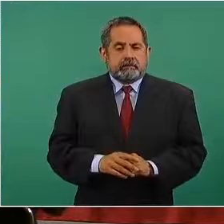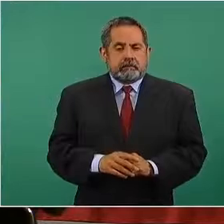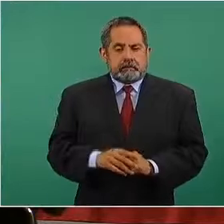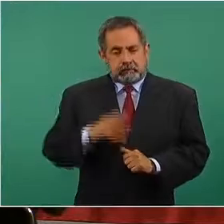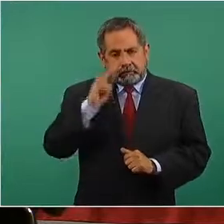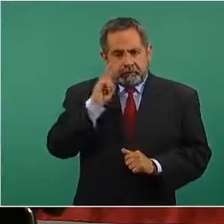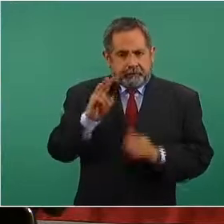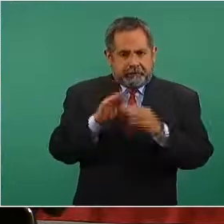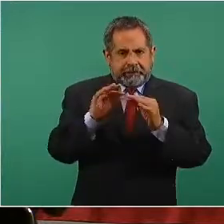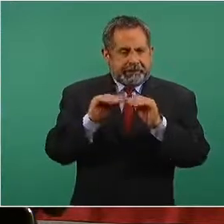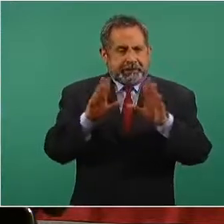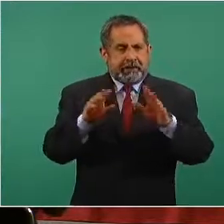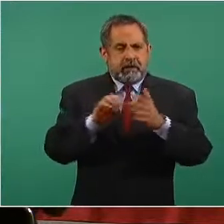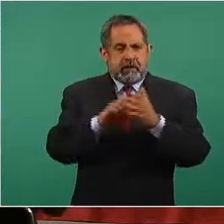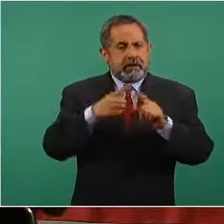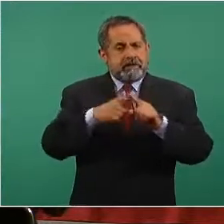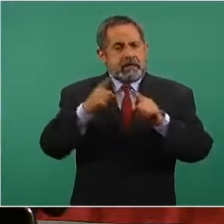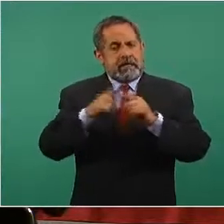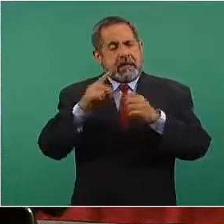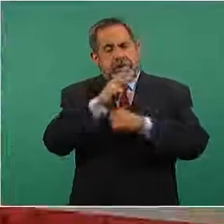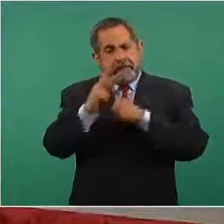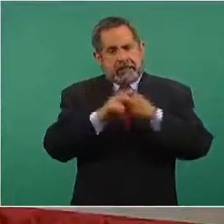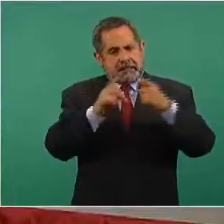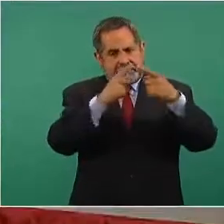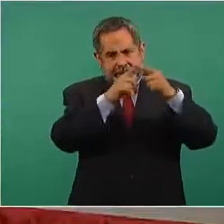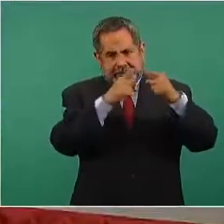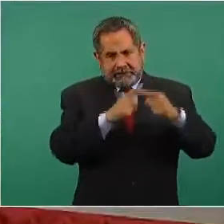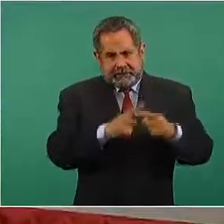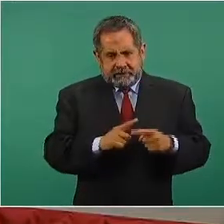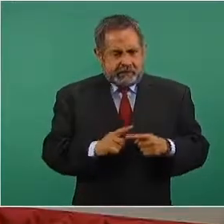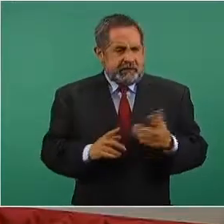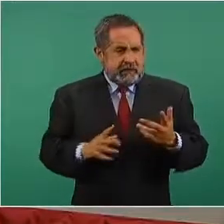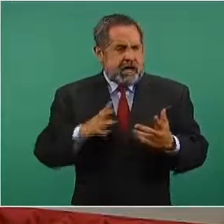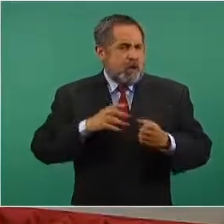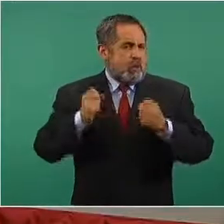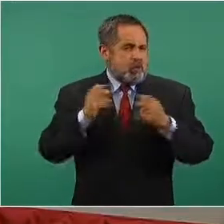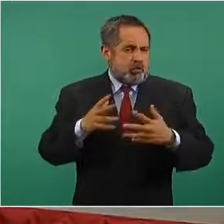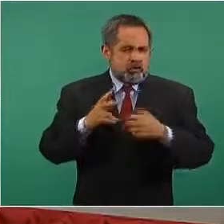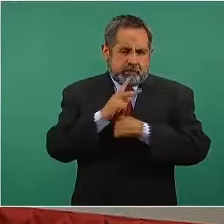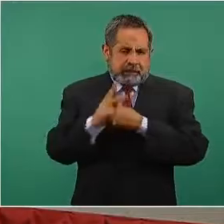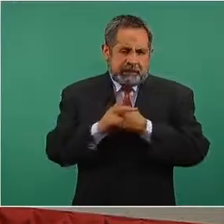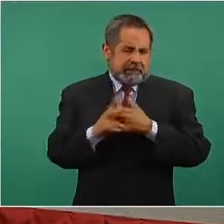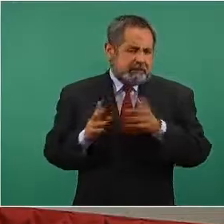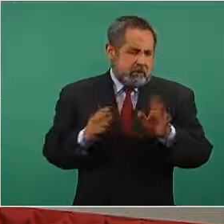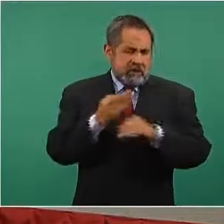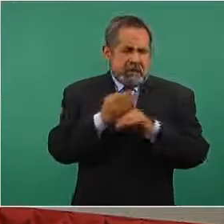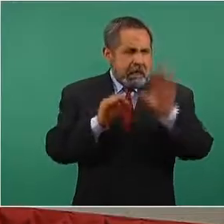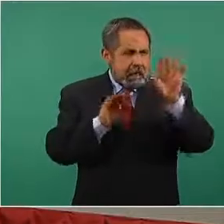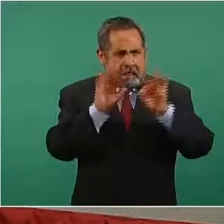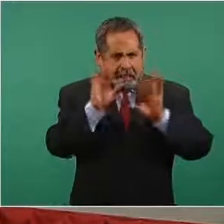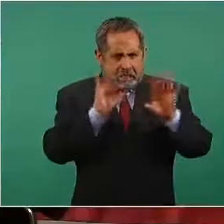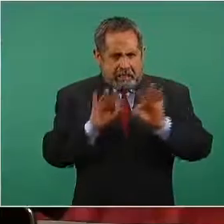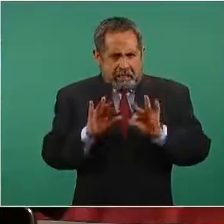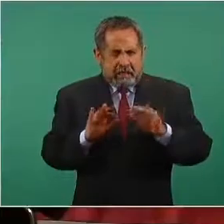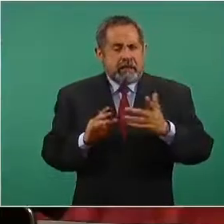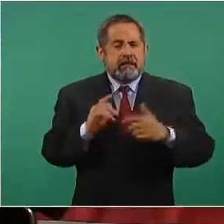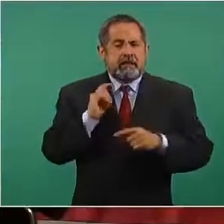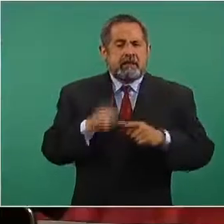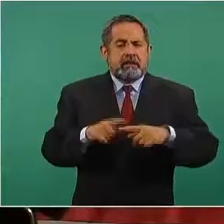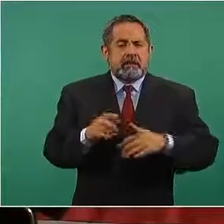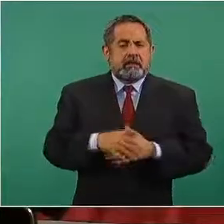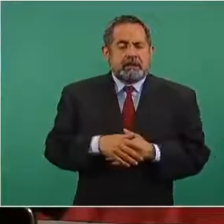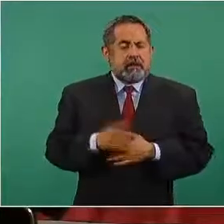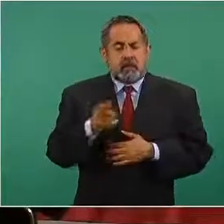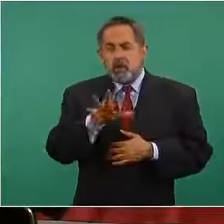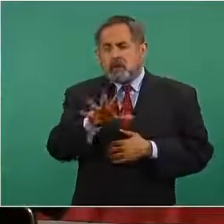en los detalles, pero vamos a ver varios países y hay muchos más, son una selección, y los colores lo que están reflejando